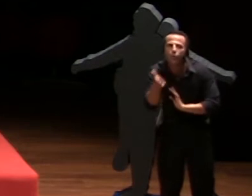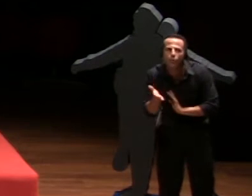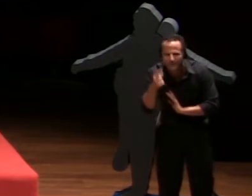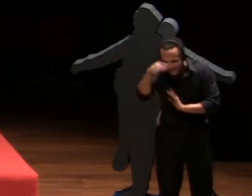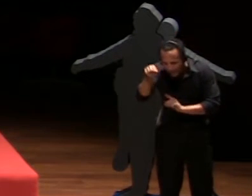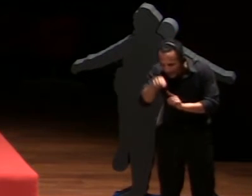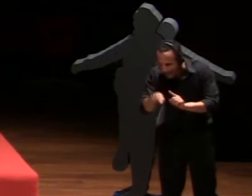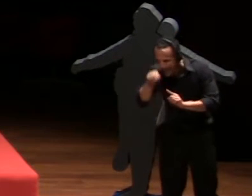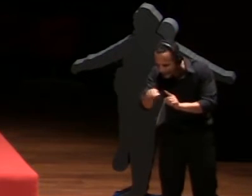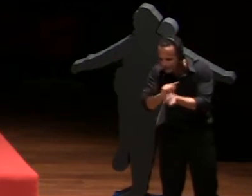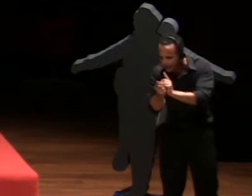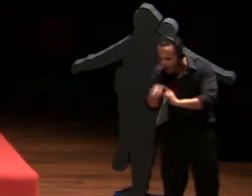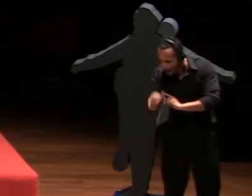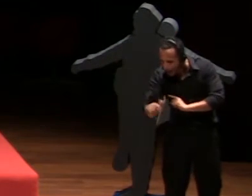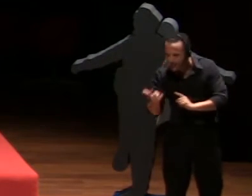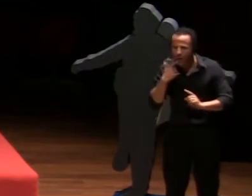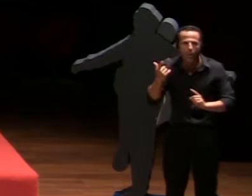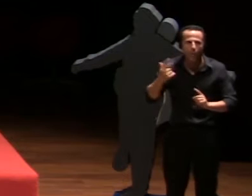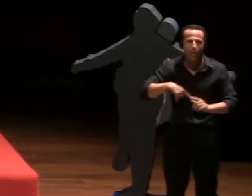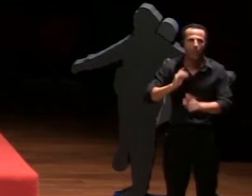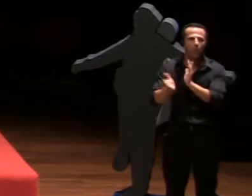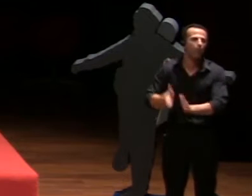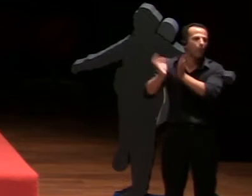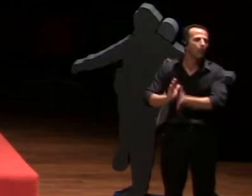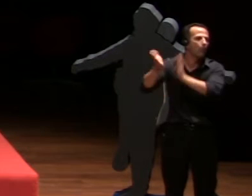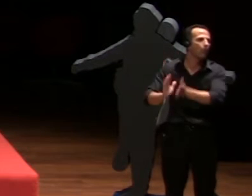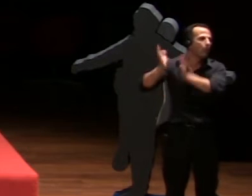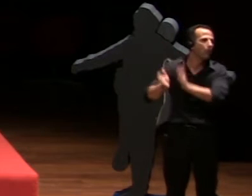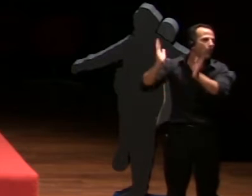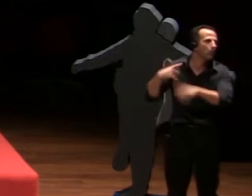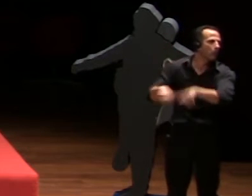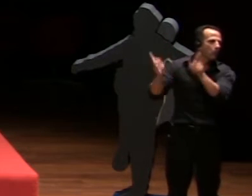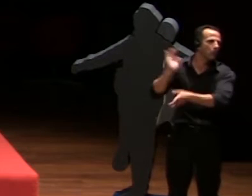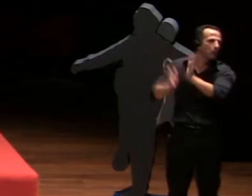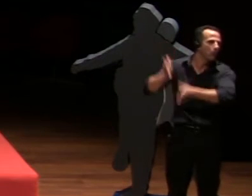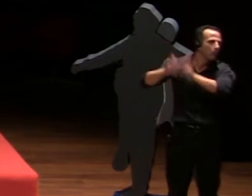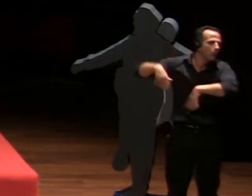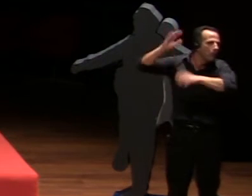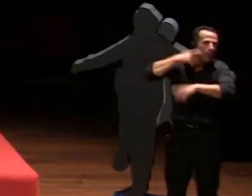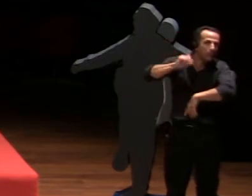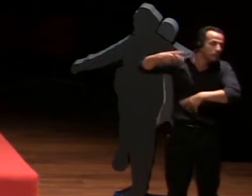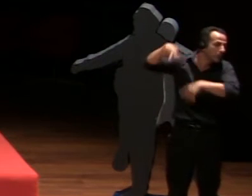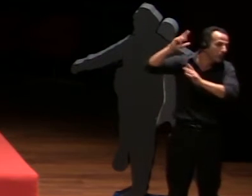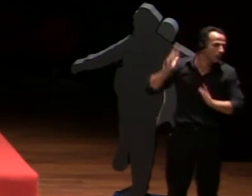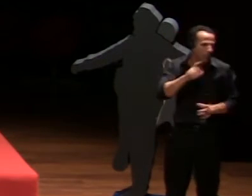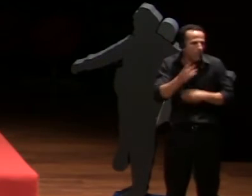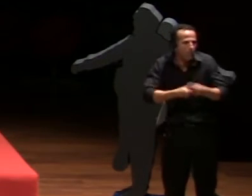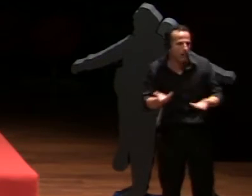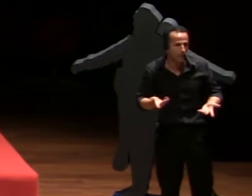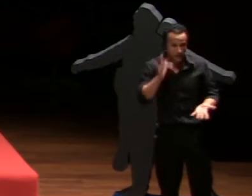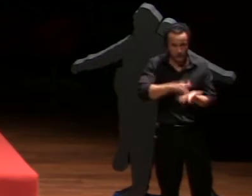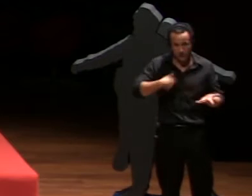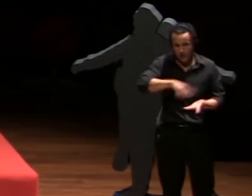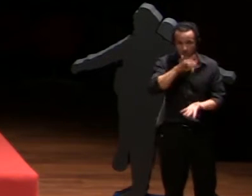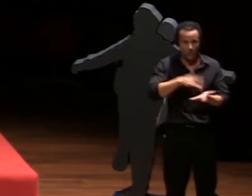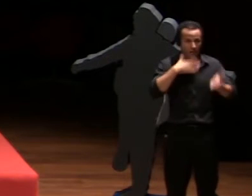¿Estamos disparando, matando mosca a cañonazo, como se dice vulgarmente? ¿Vale? Verdaderamente me gustaría que en cualquier intervención de